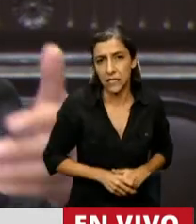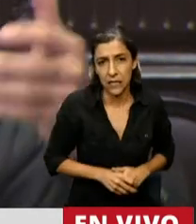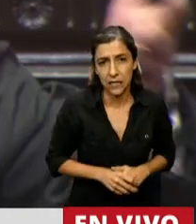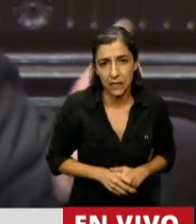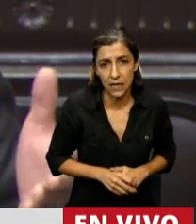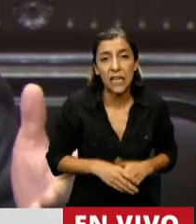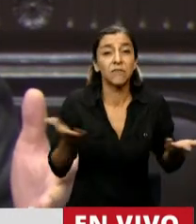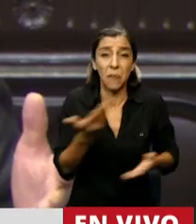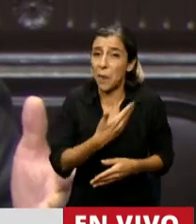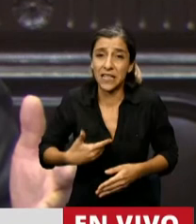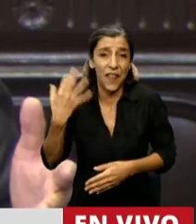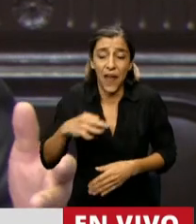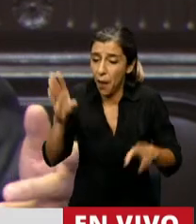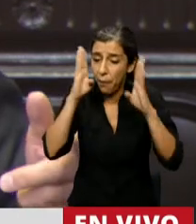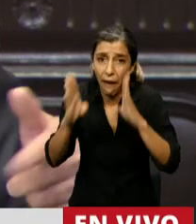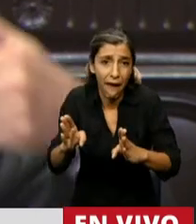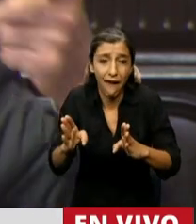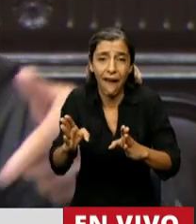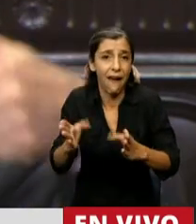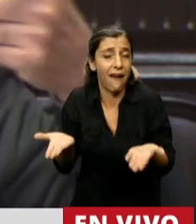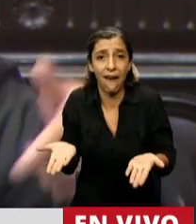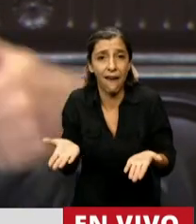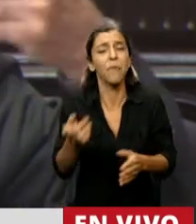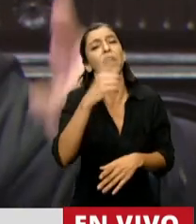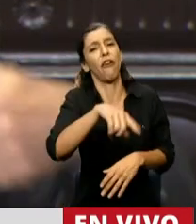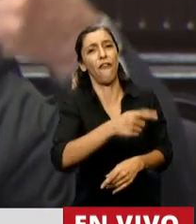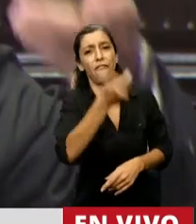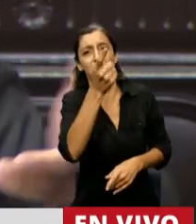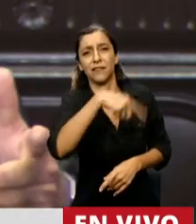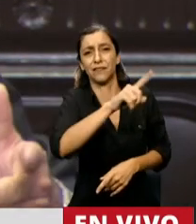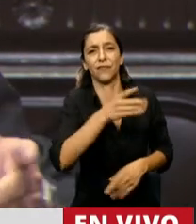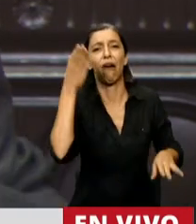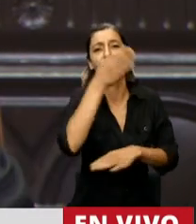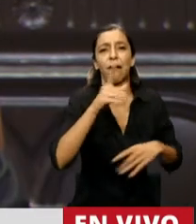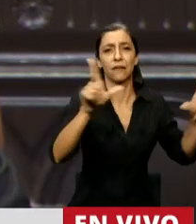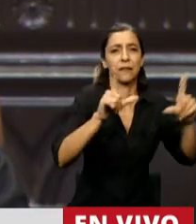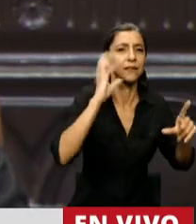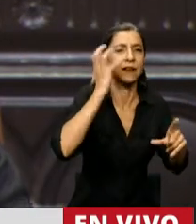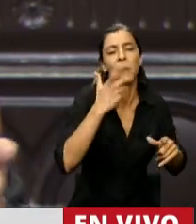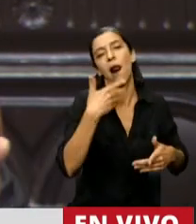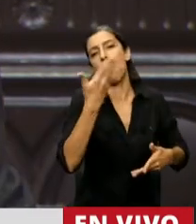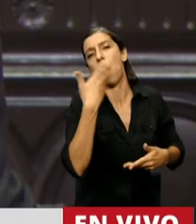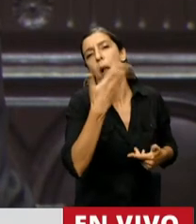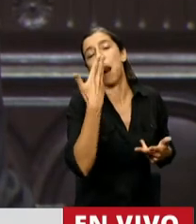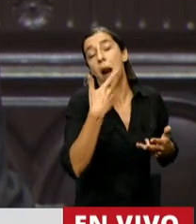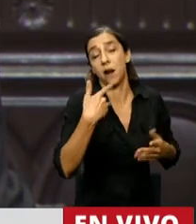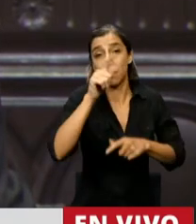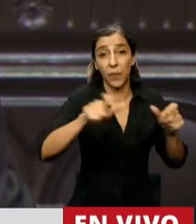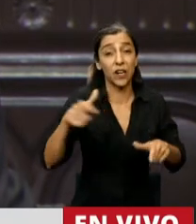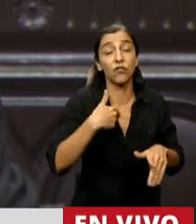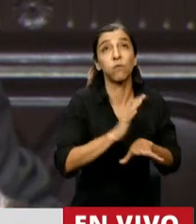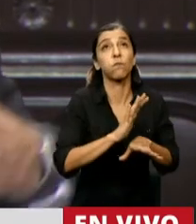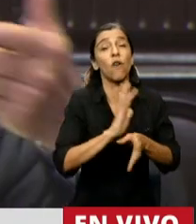micrófonos los medios de comunicación hablar hablar hablar y hablar para tratar de que la gente se